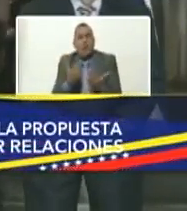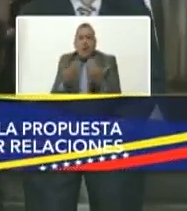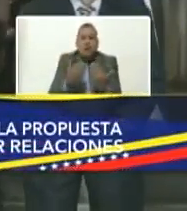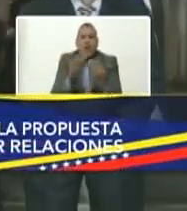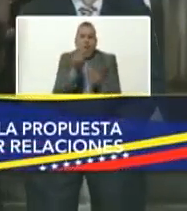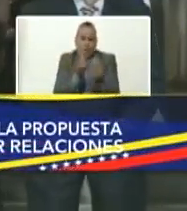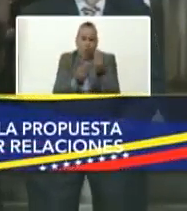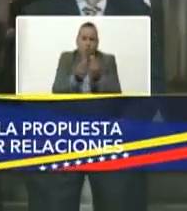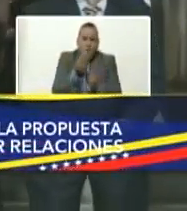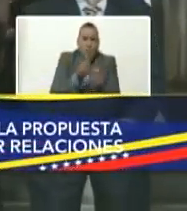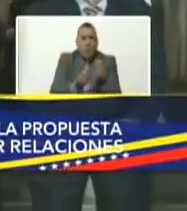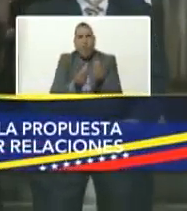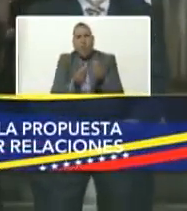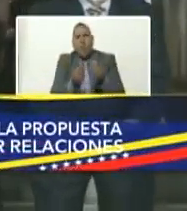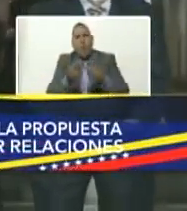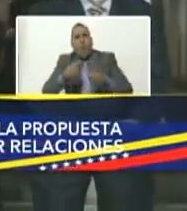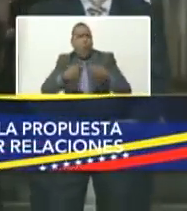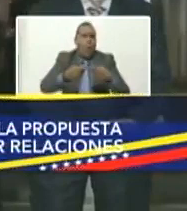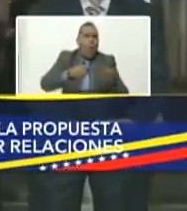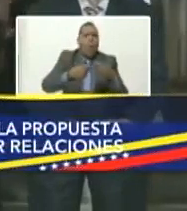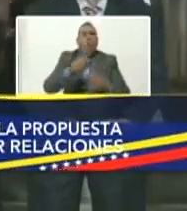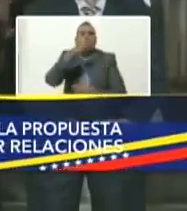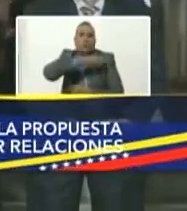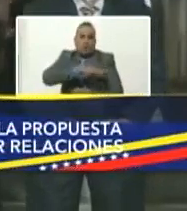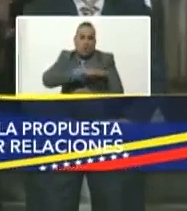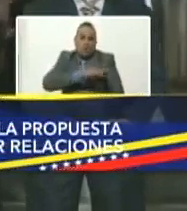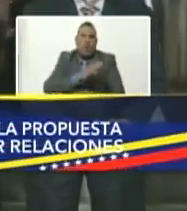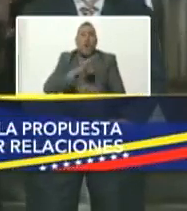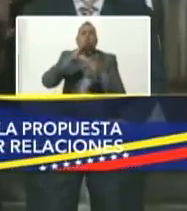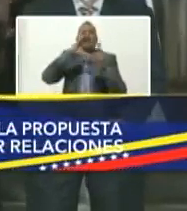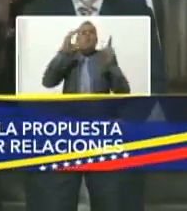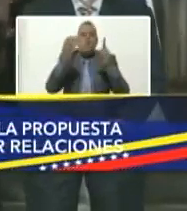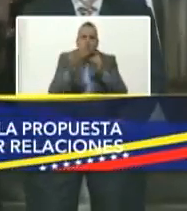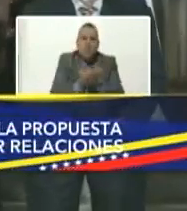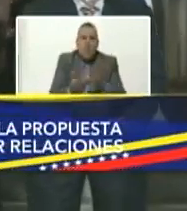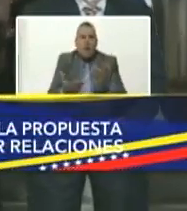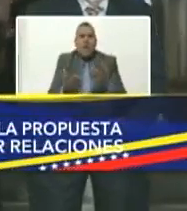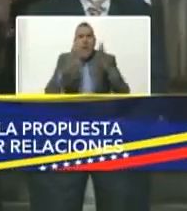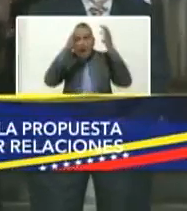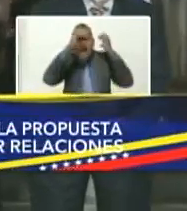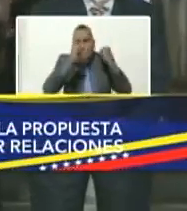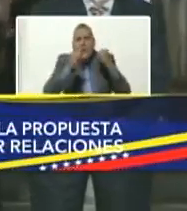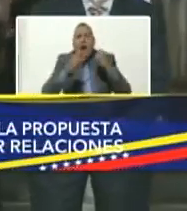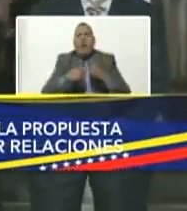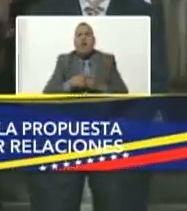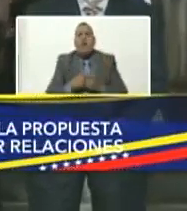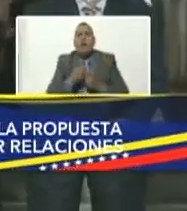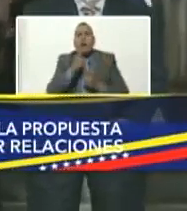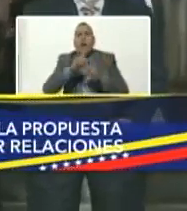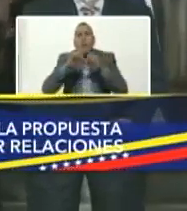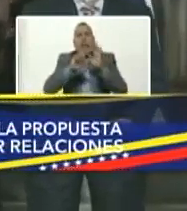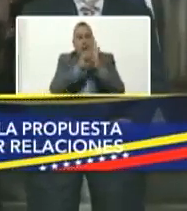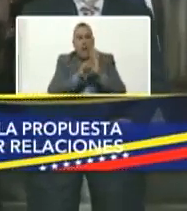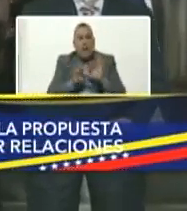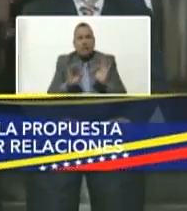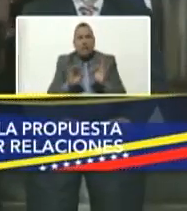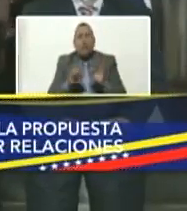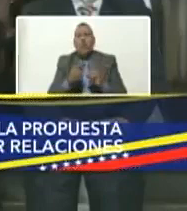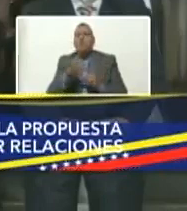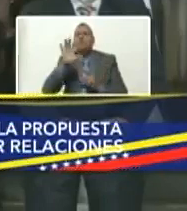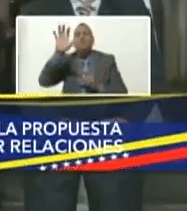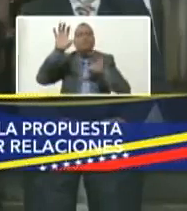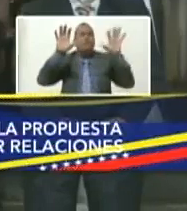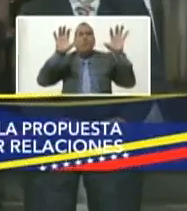comerciales, económicas, sociales, culturales, consulares, diplomáticas, entre ambos pueblos que